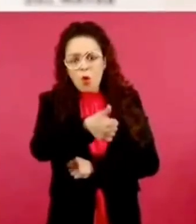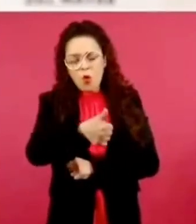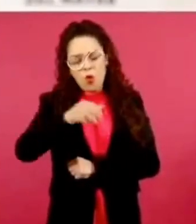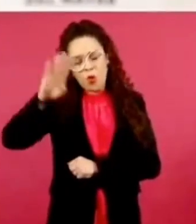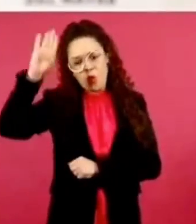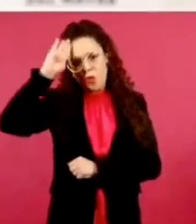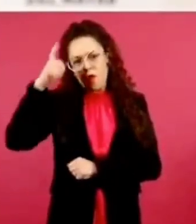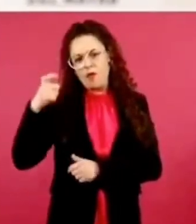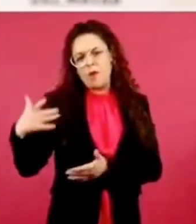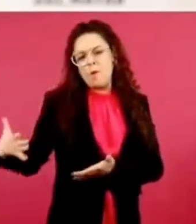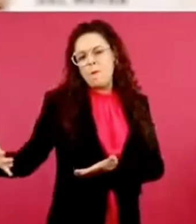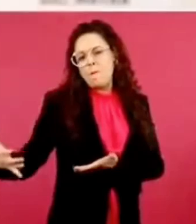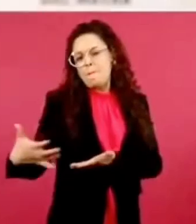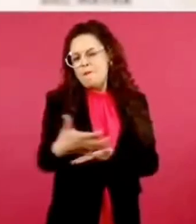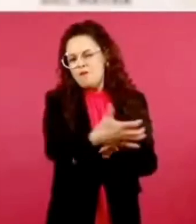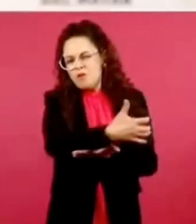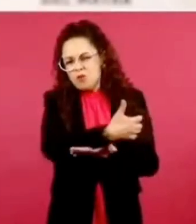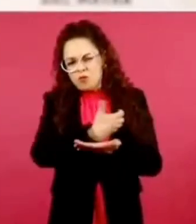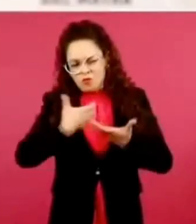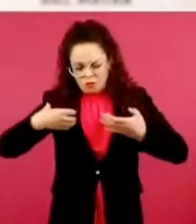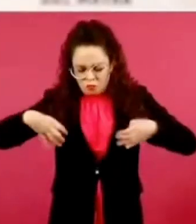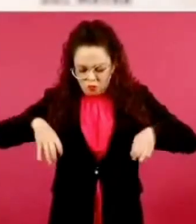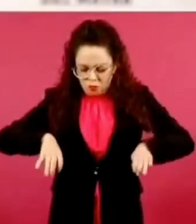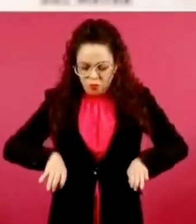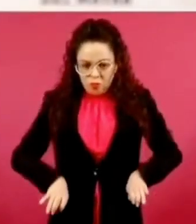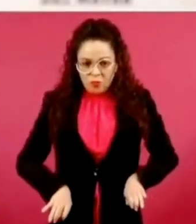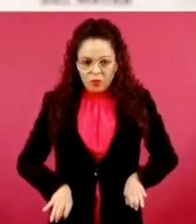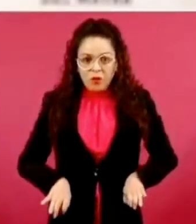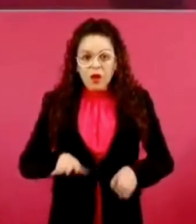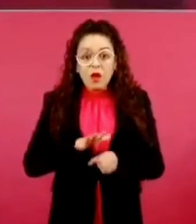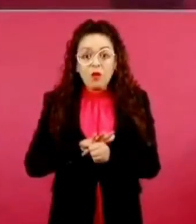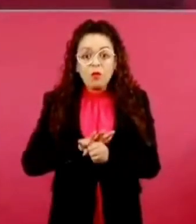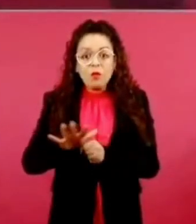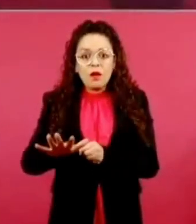jugosísimo era la distribución